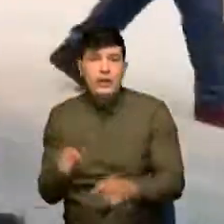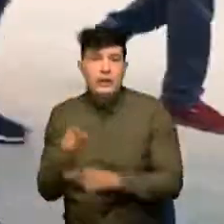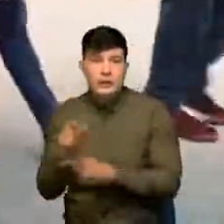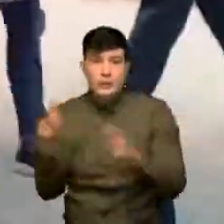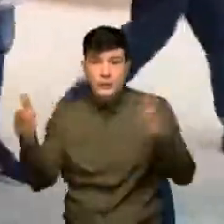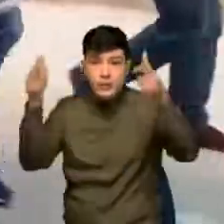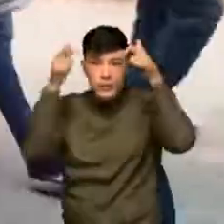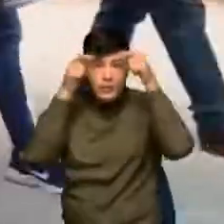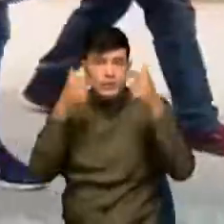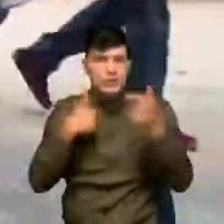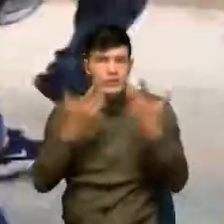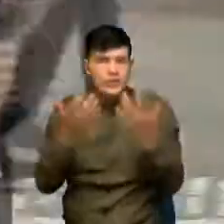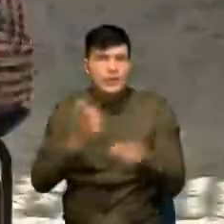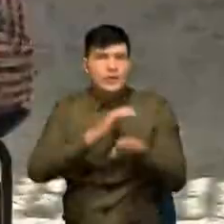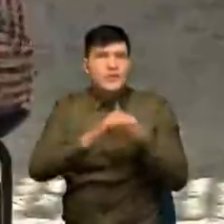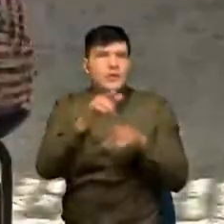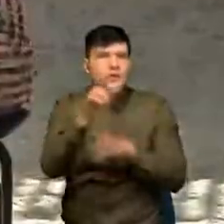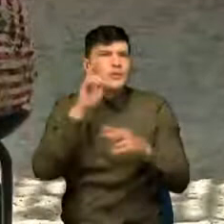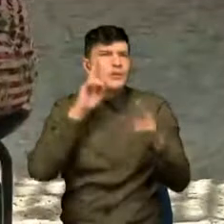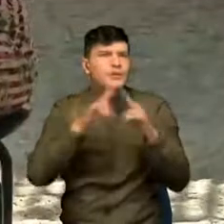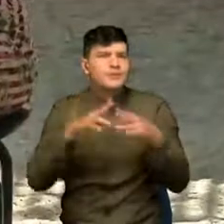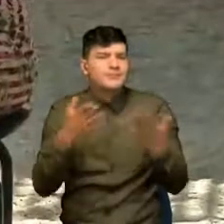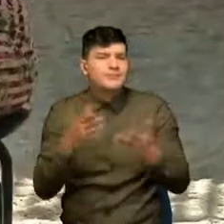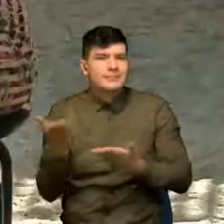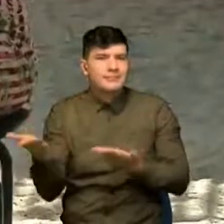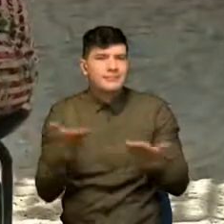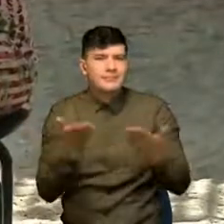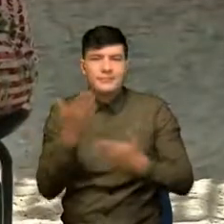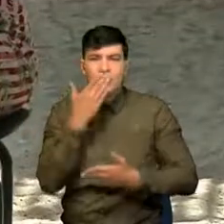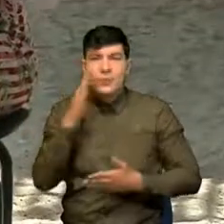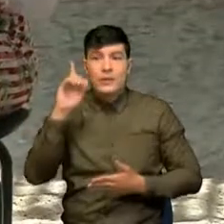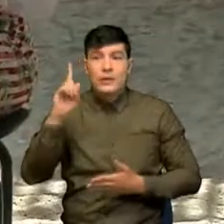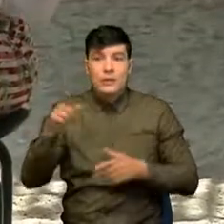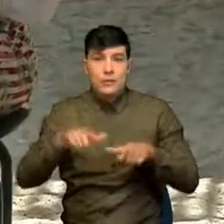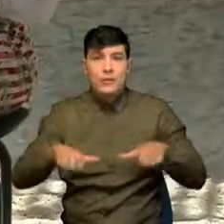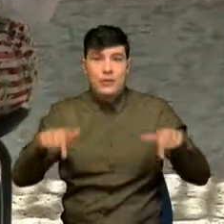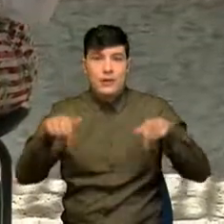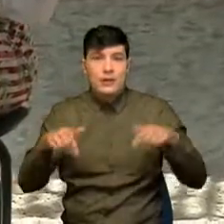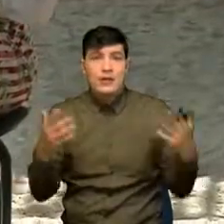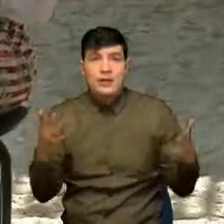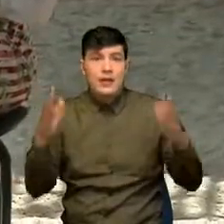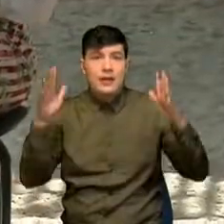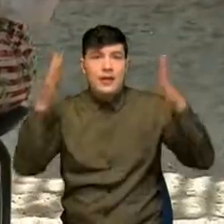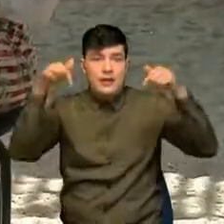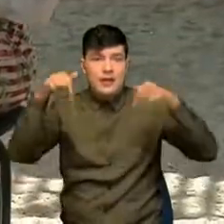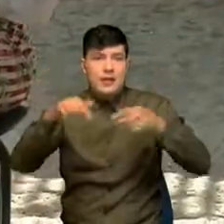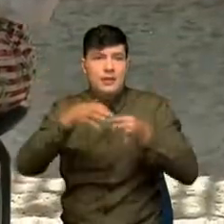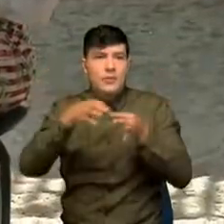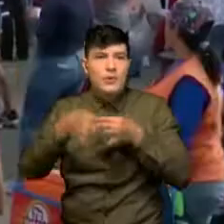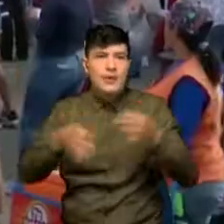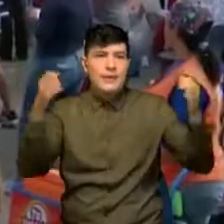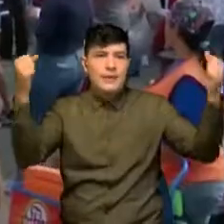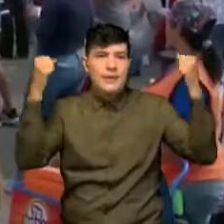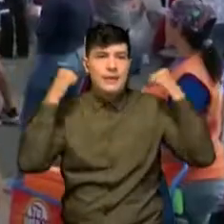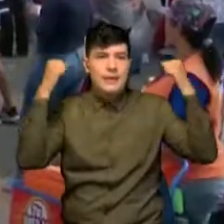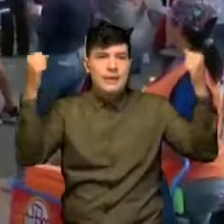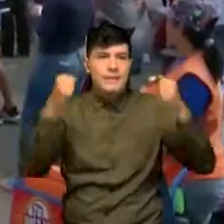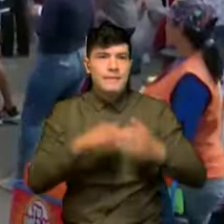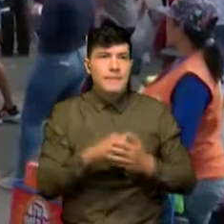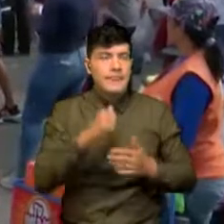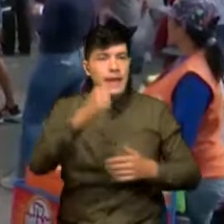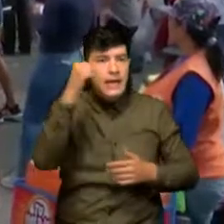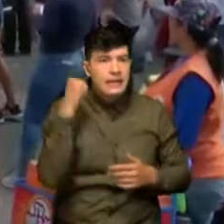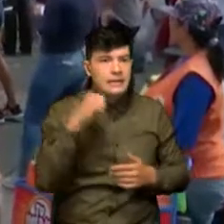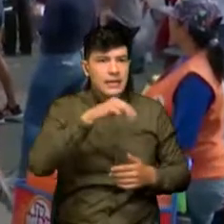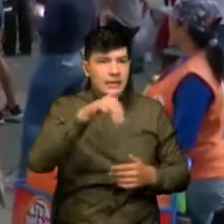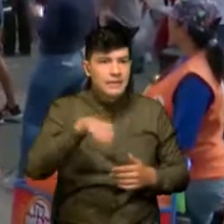quiero invitarlos para que conozcamos un poco acerca del reinado que también se lleva a cabo en el marco de estas ferias y fiestas. Ayer miércoles 26